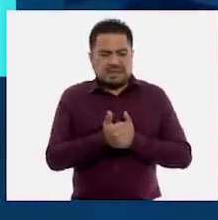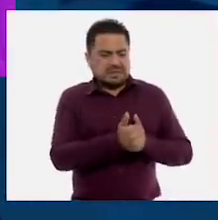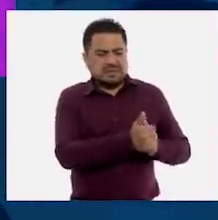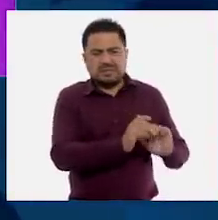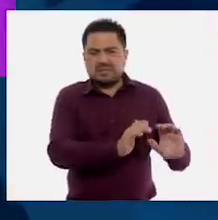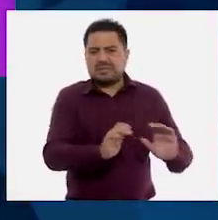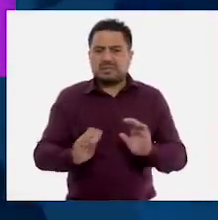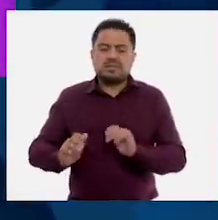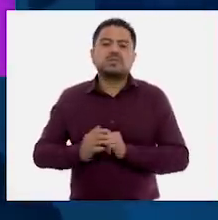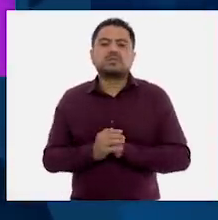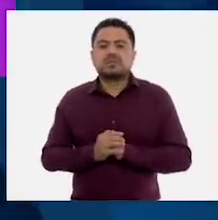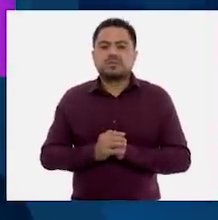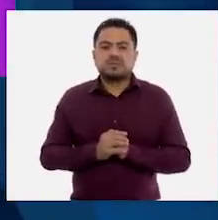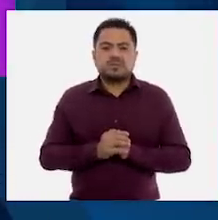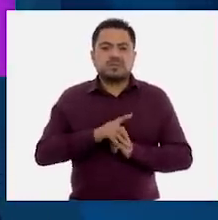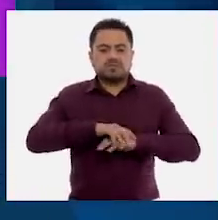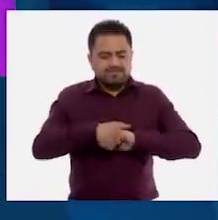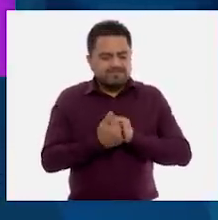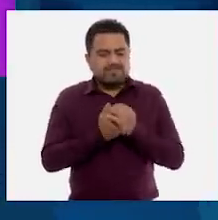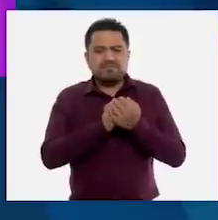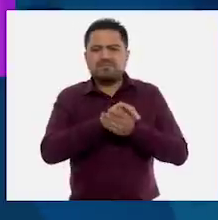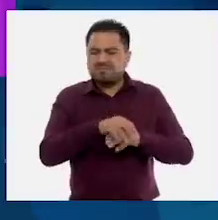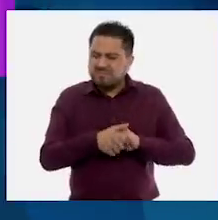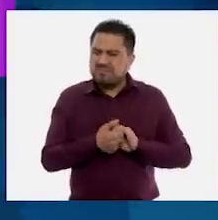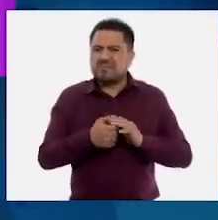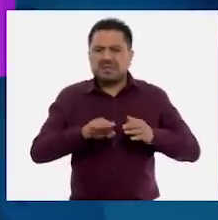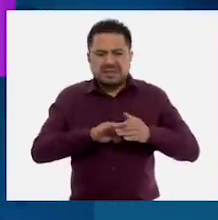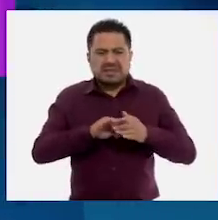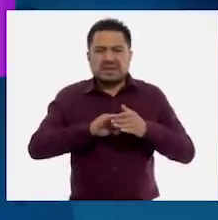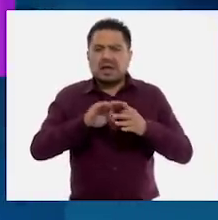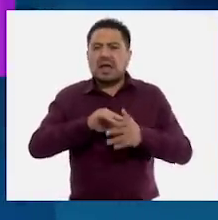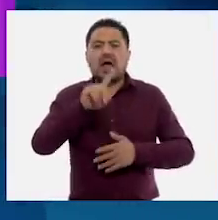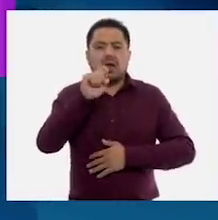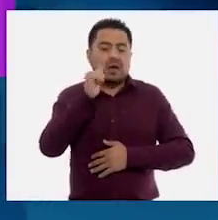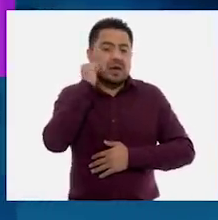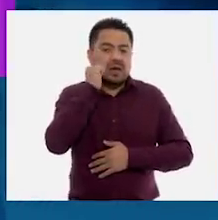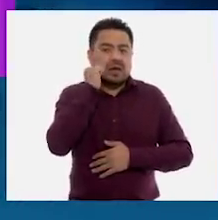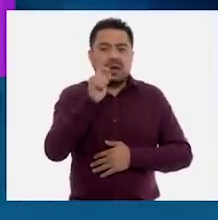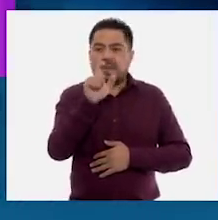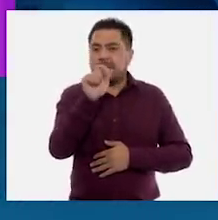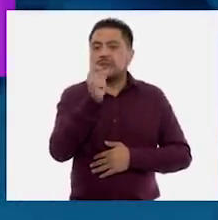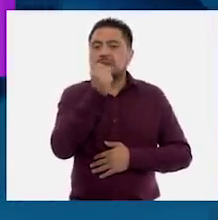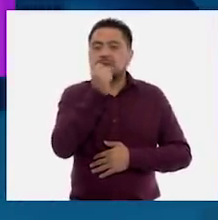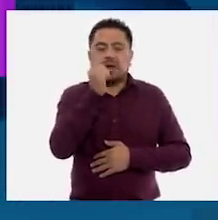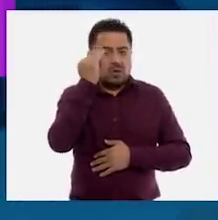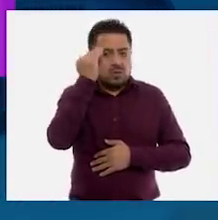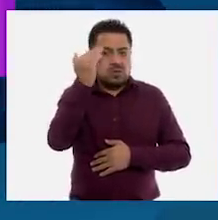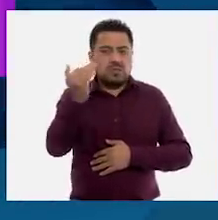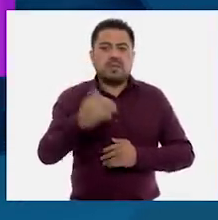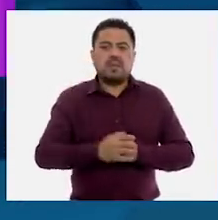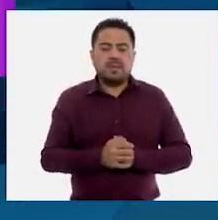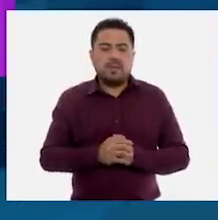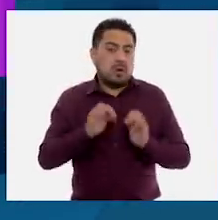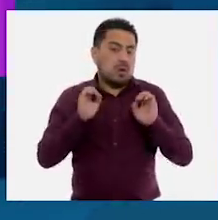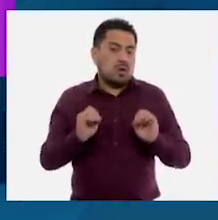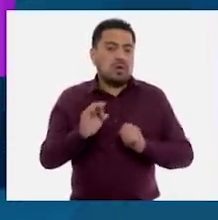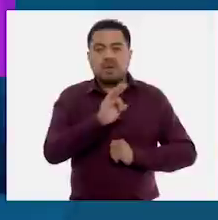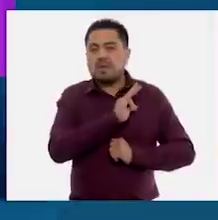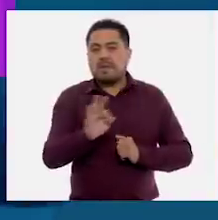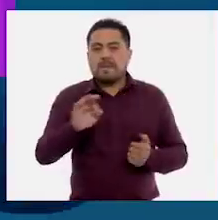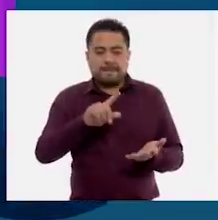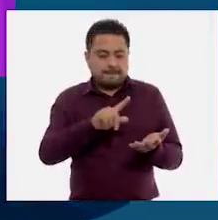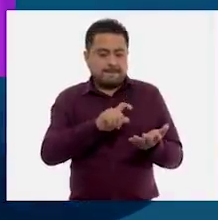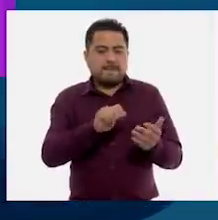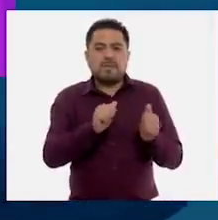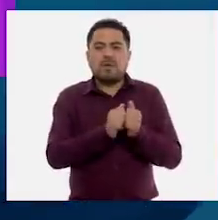distancia. Lávate las manos muy seguido con agua y jabón por lo menos durante 20 segundos. O aplica